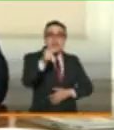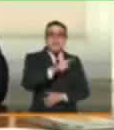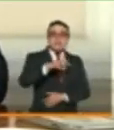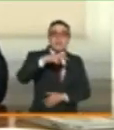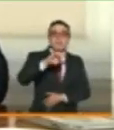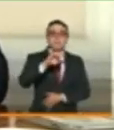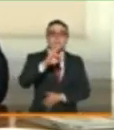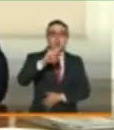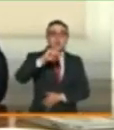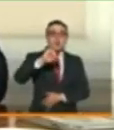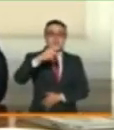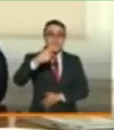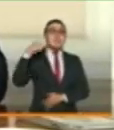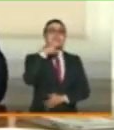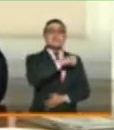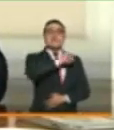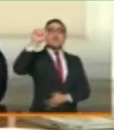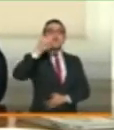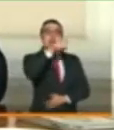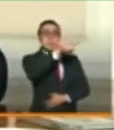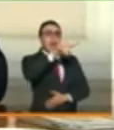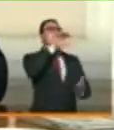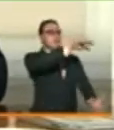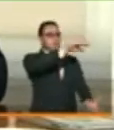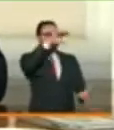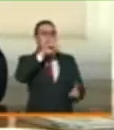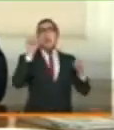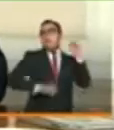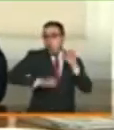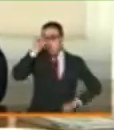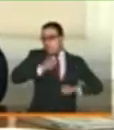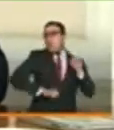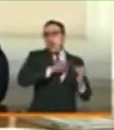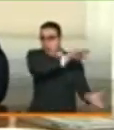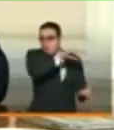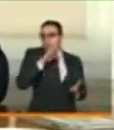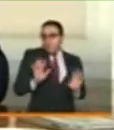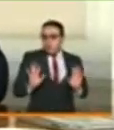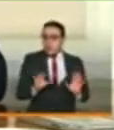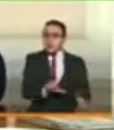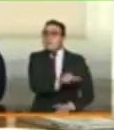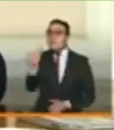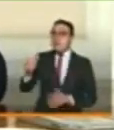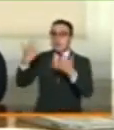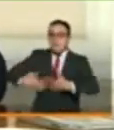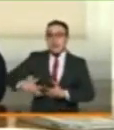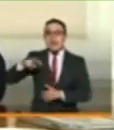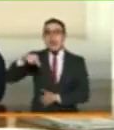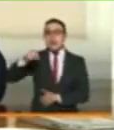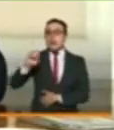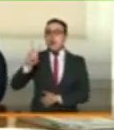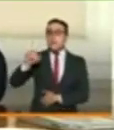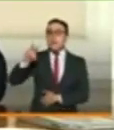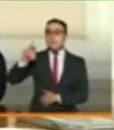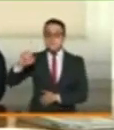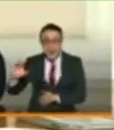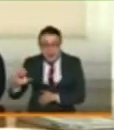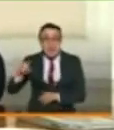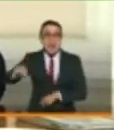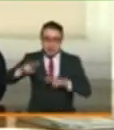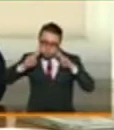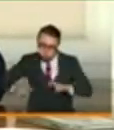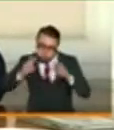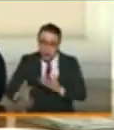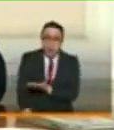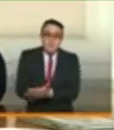la posibilidad de adquisición de esas, de esta vacuna, como la vacuna de Novavax, que también ha mostrado ya evidencia,